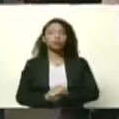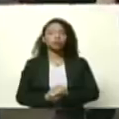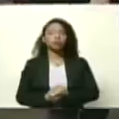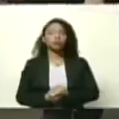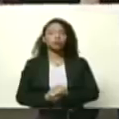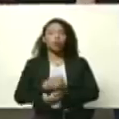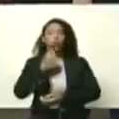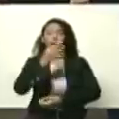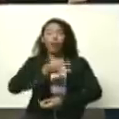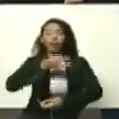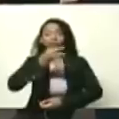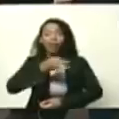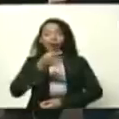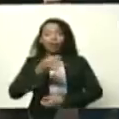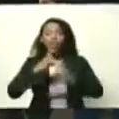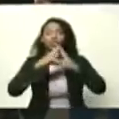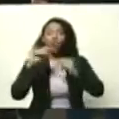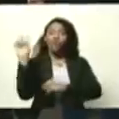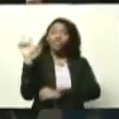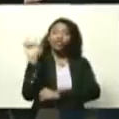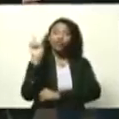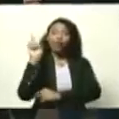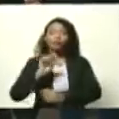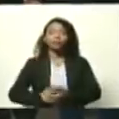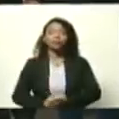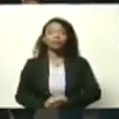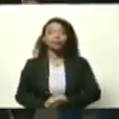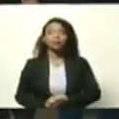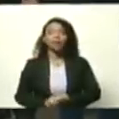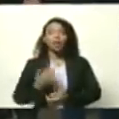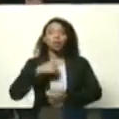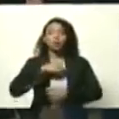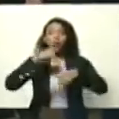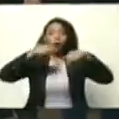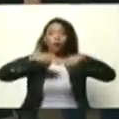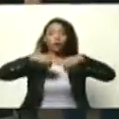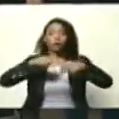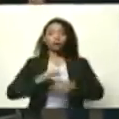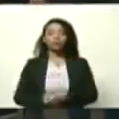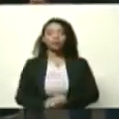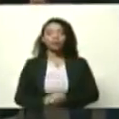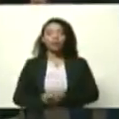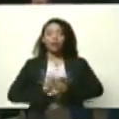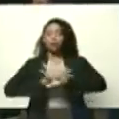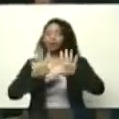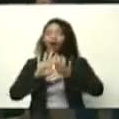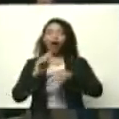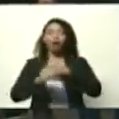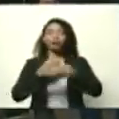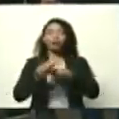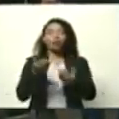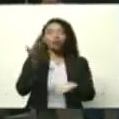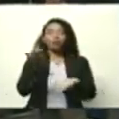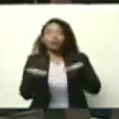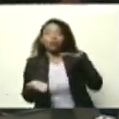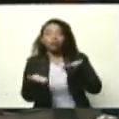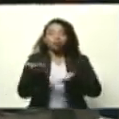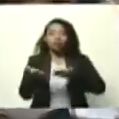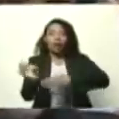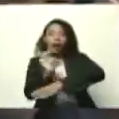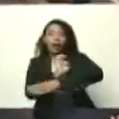Muy buenas tardes para toda Venezuela. Estamos acá ya haciendo un balance